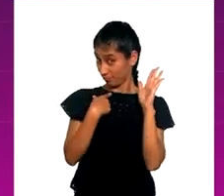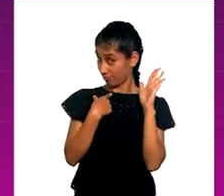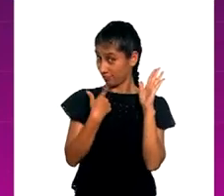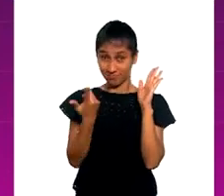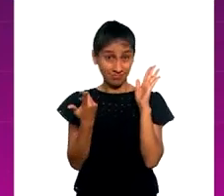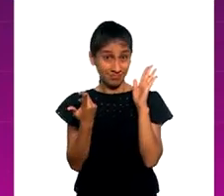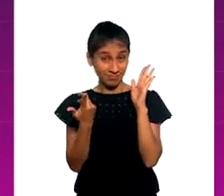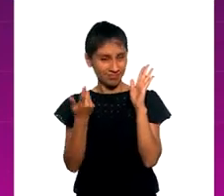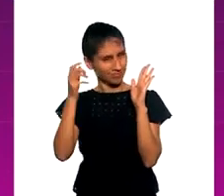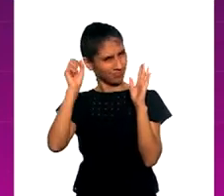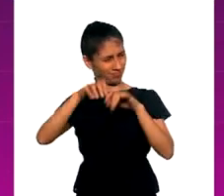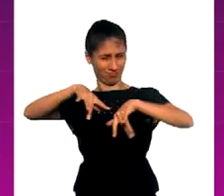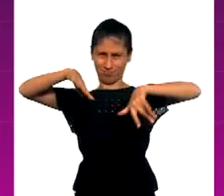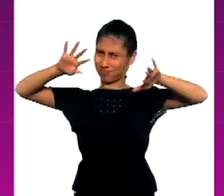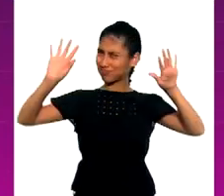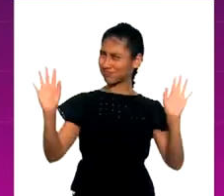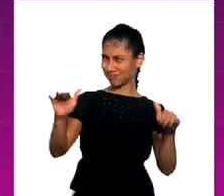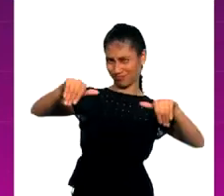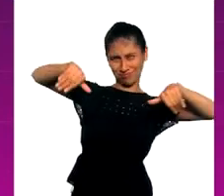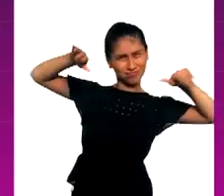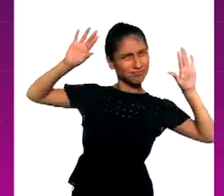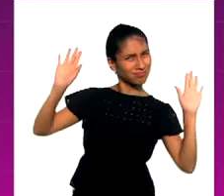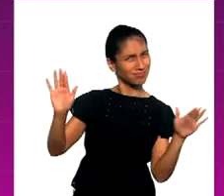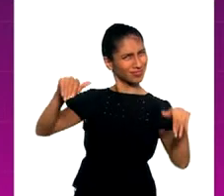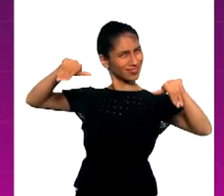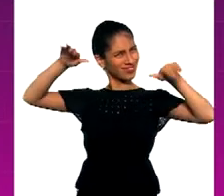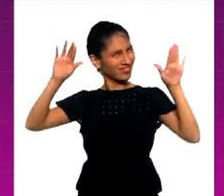vertical grandes plumas